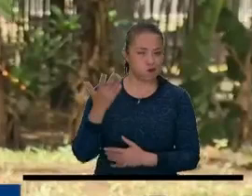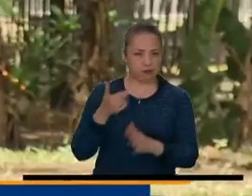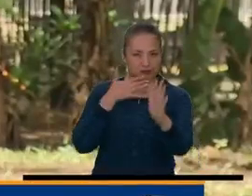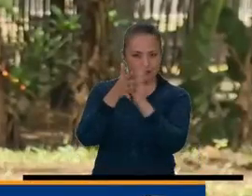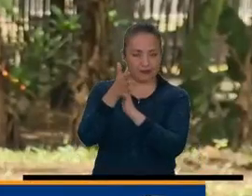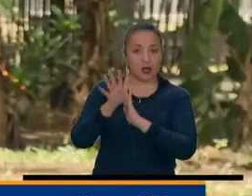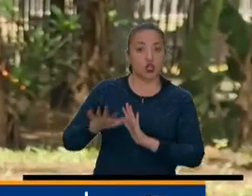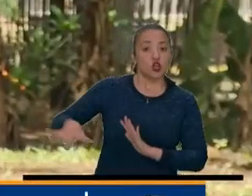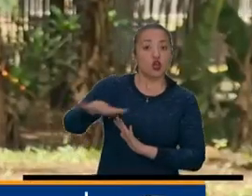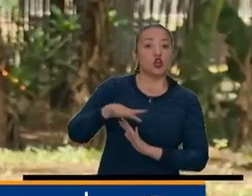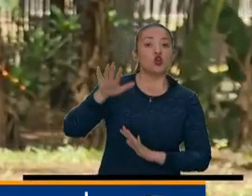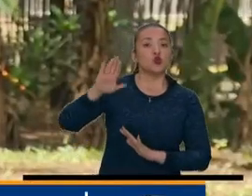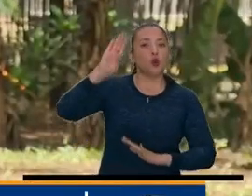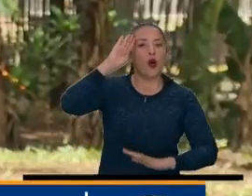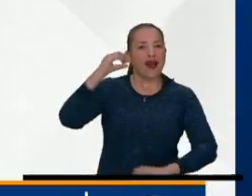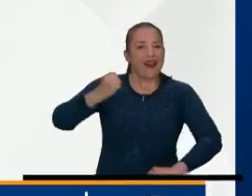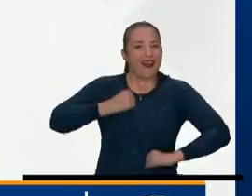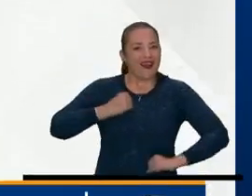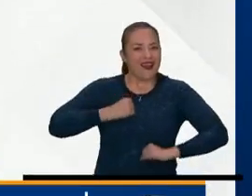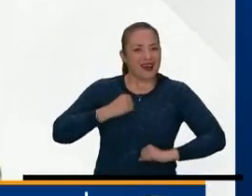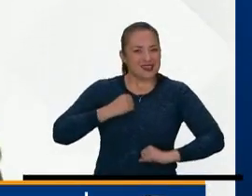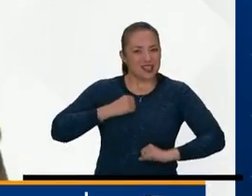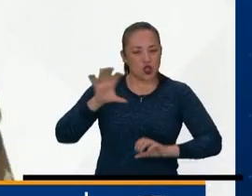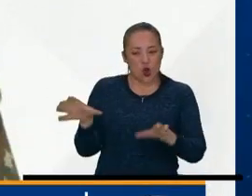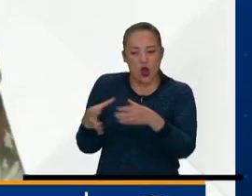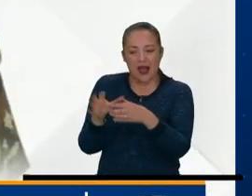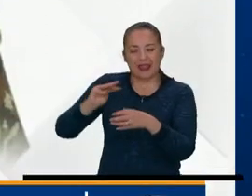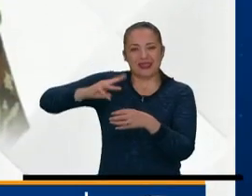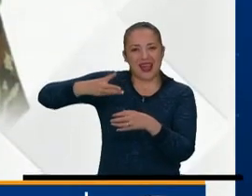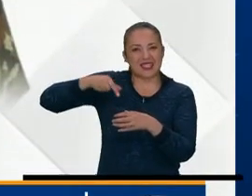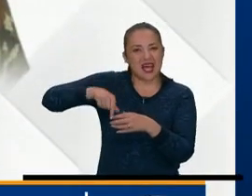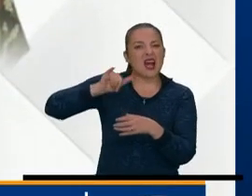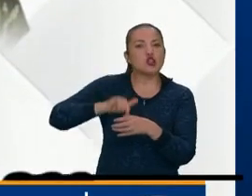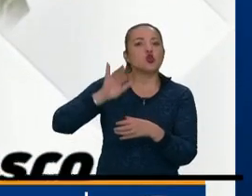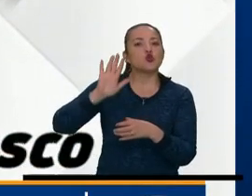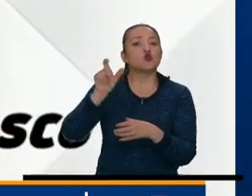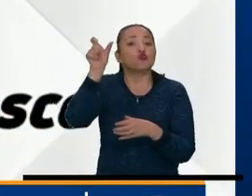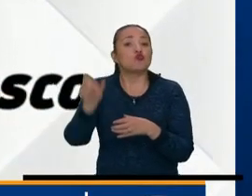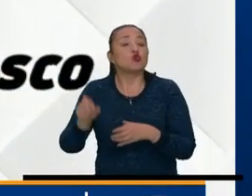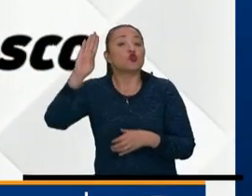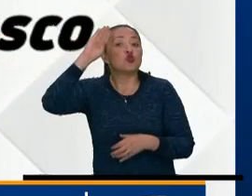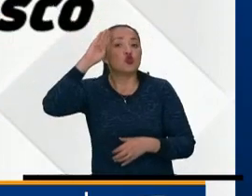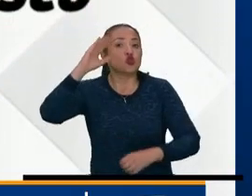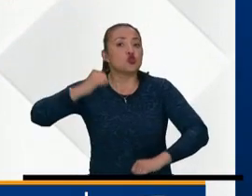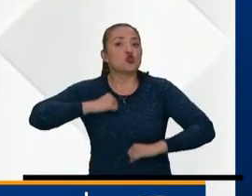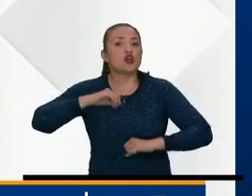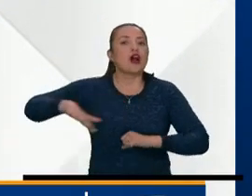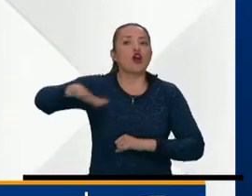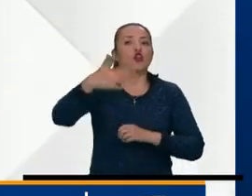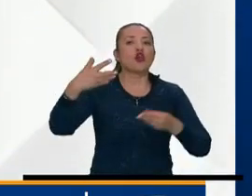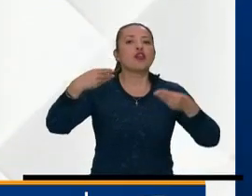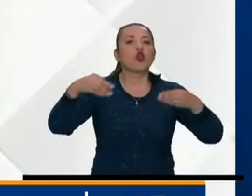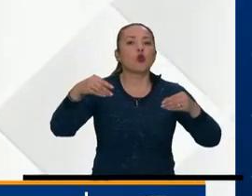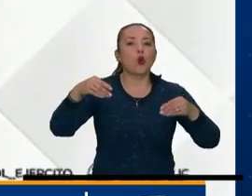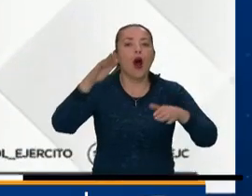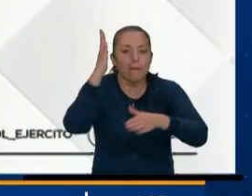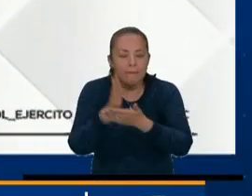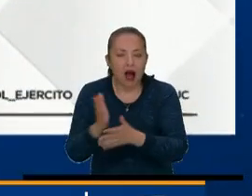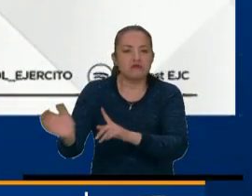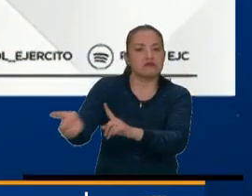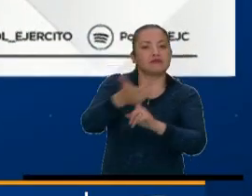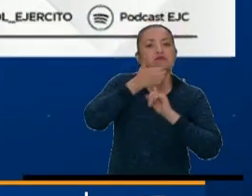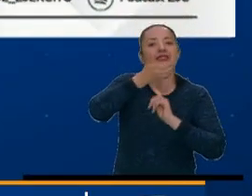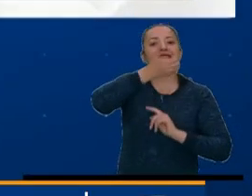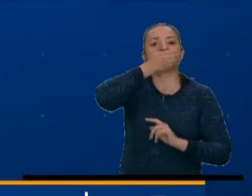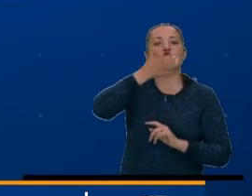la tercera brigada del ejército confirma que un soldado que prestaba su servicio militar en el batallón de alta montaña de Tuluá fue secuestrado en Fortul,